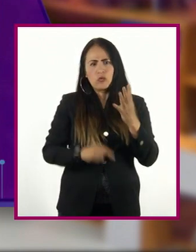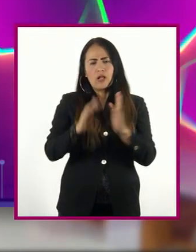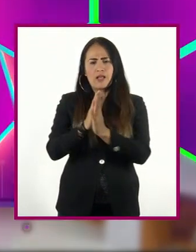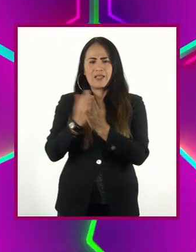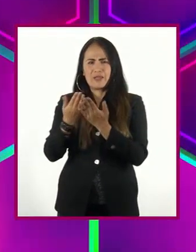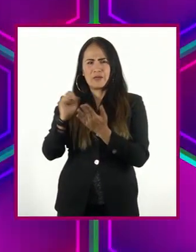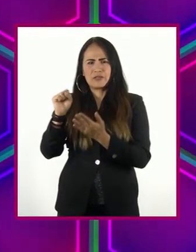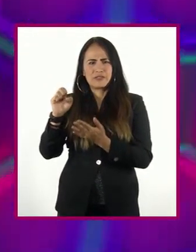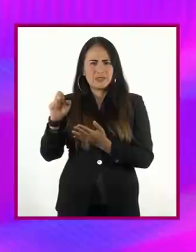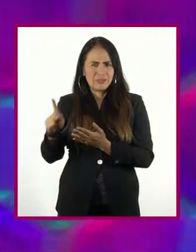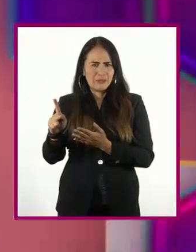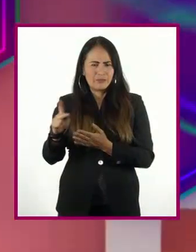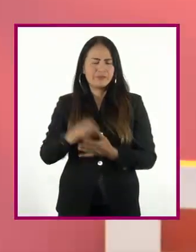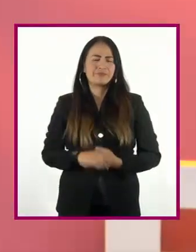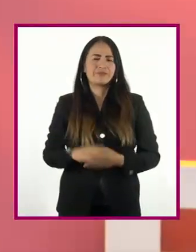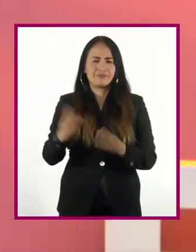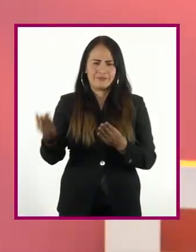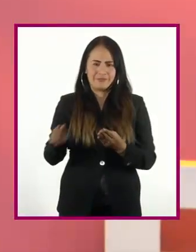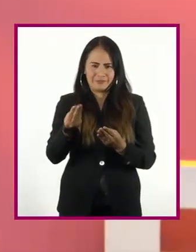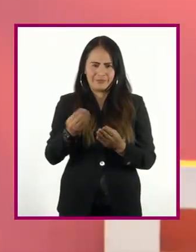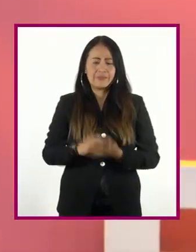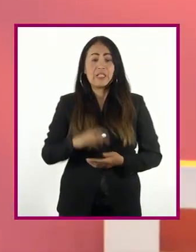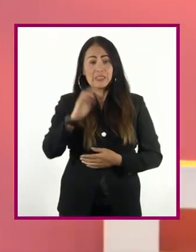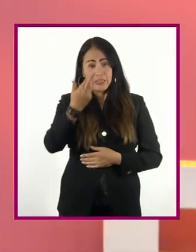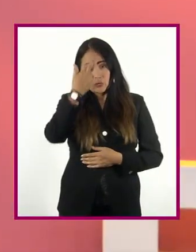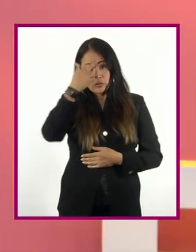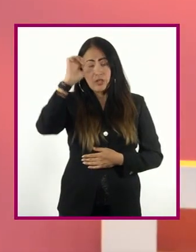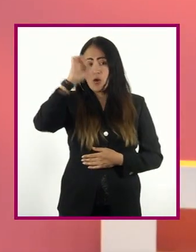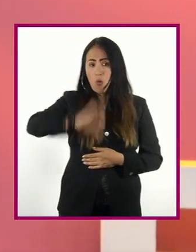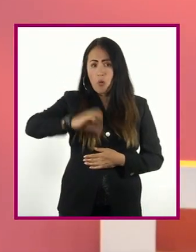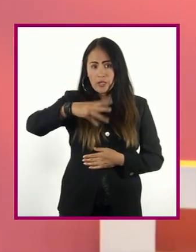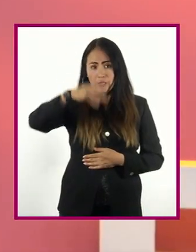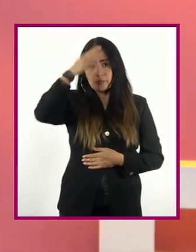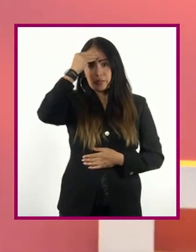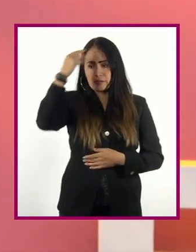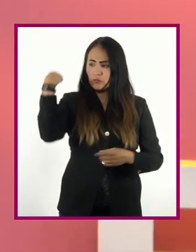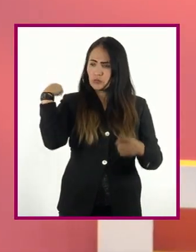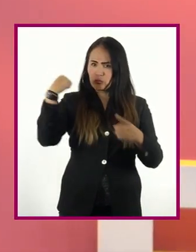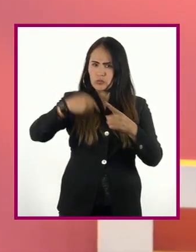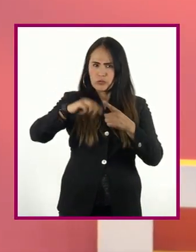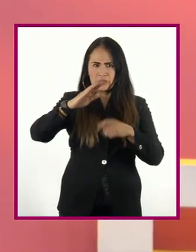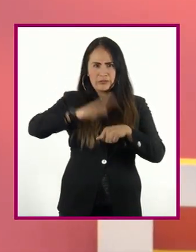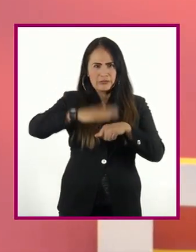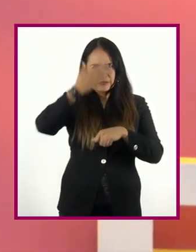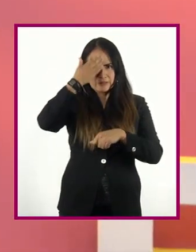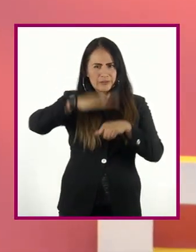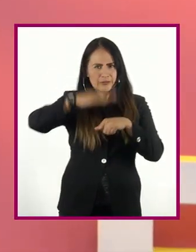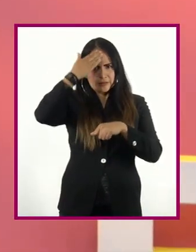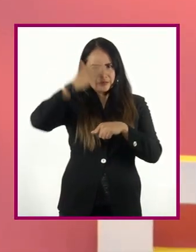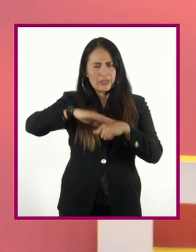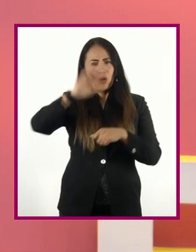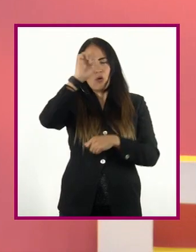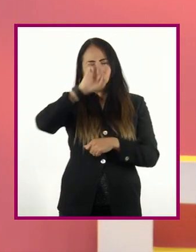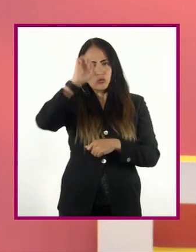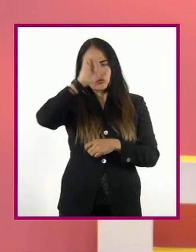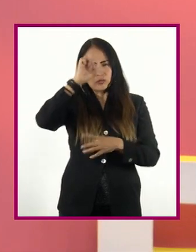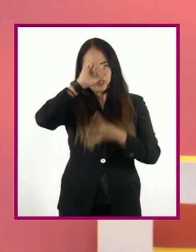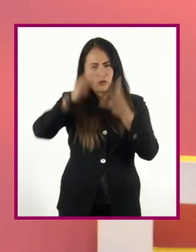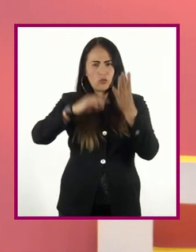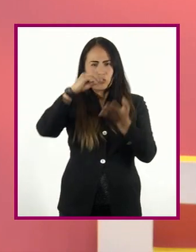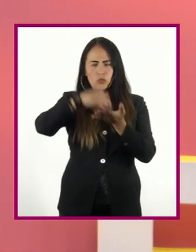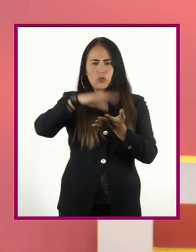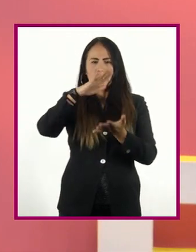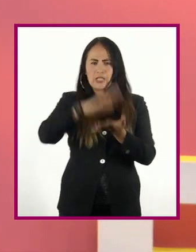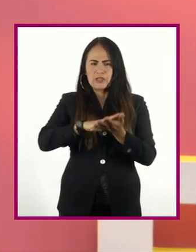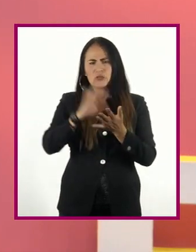libro de texto. Recuerden que todo lo que vean es para reforzar su conocimiento, así que les recomiendo llevar un registro